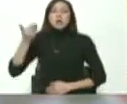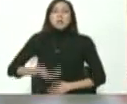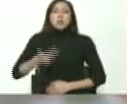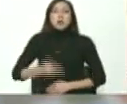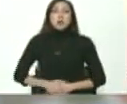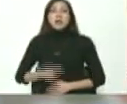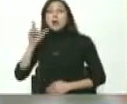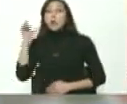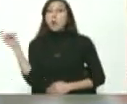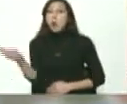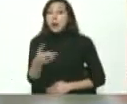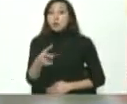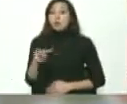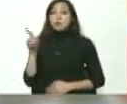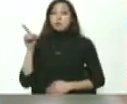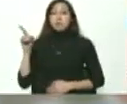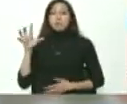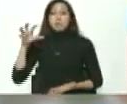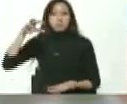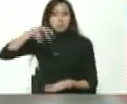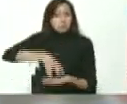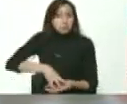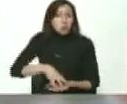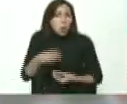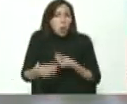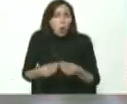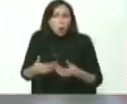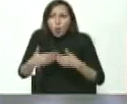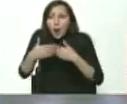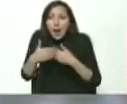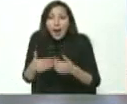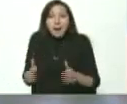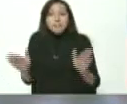en Guárico, fíjense ustedes, la apertura